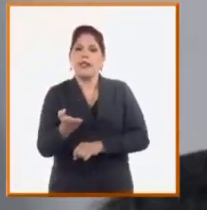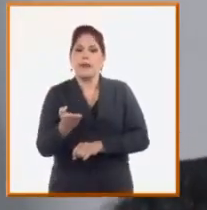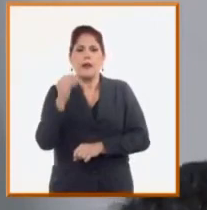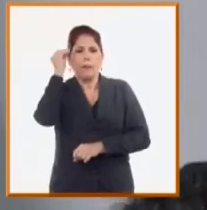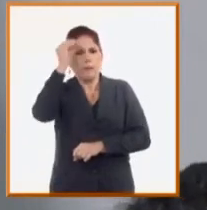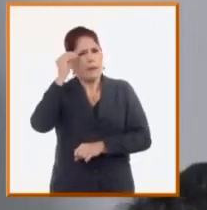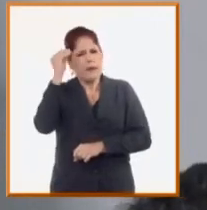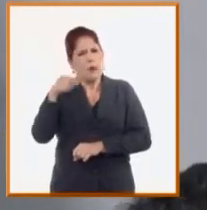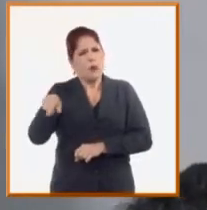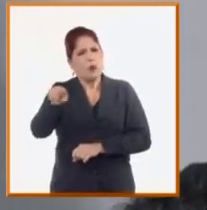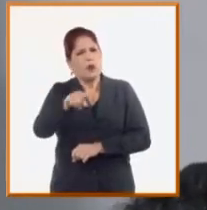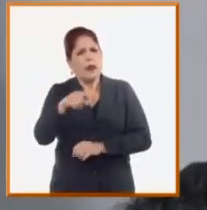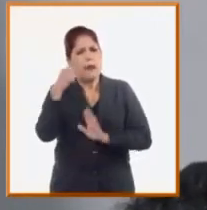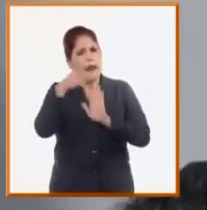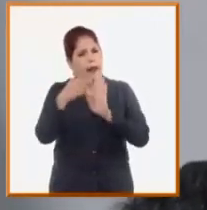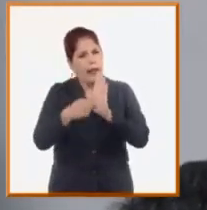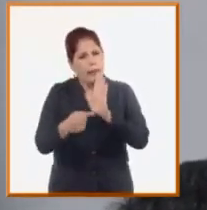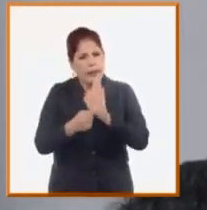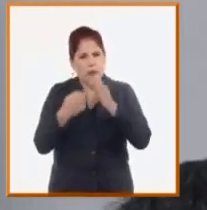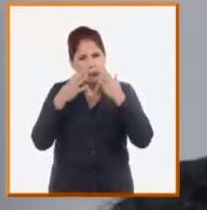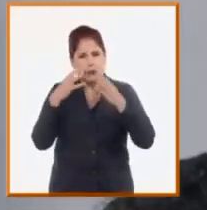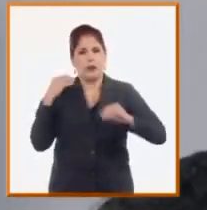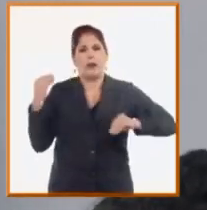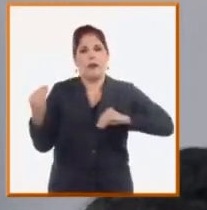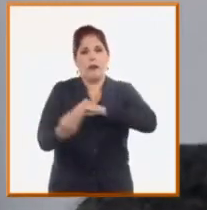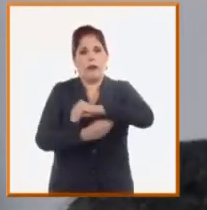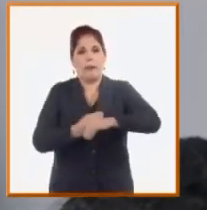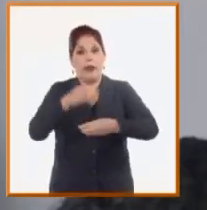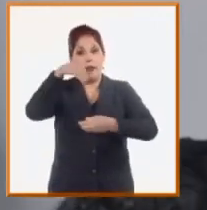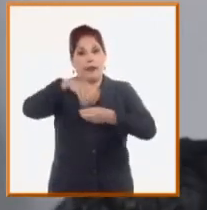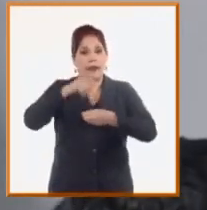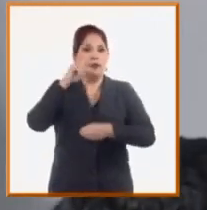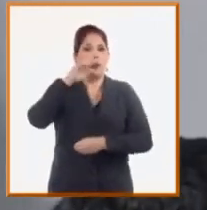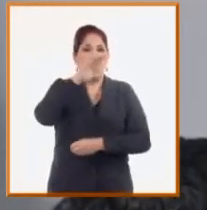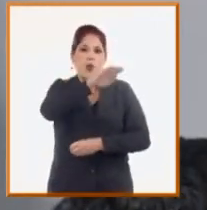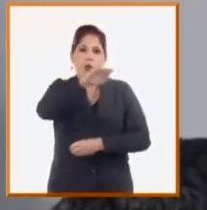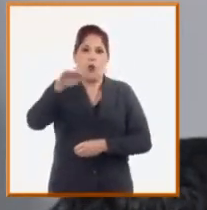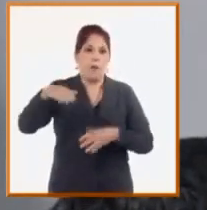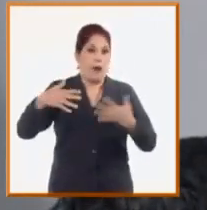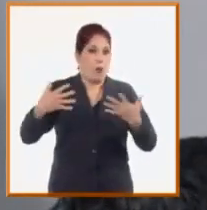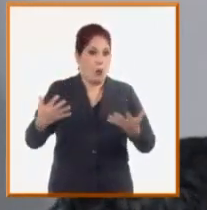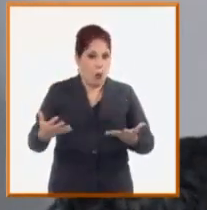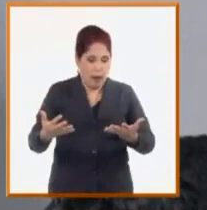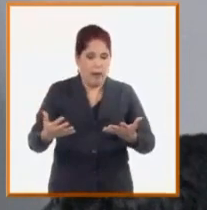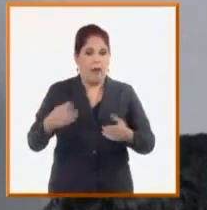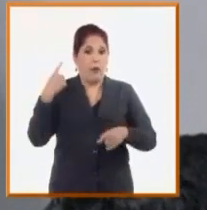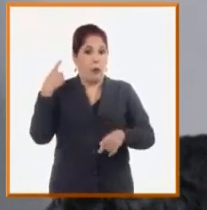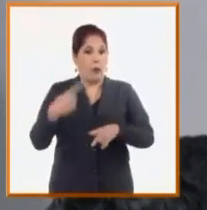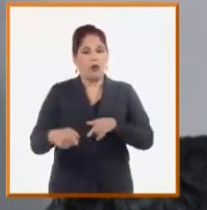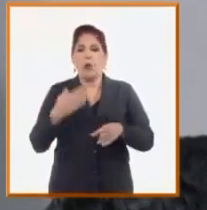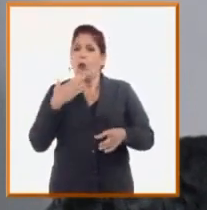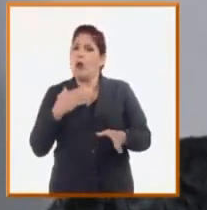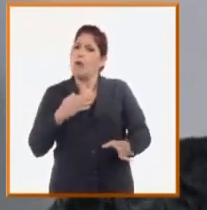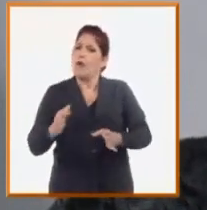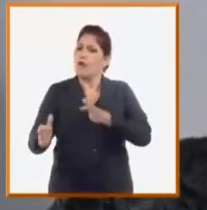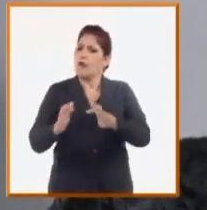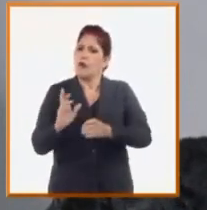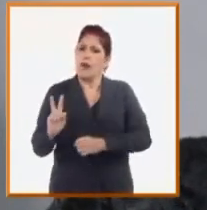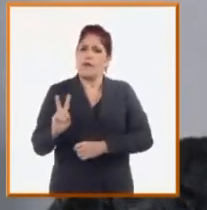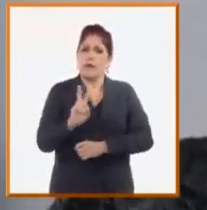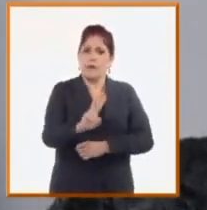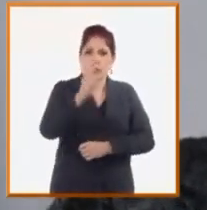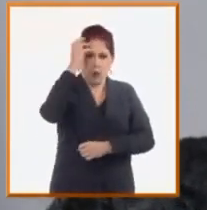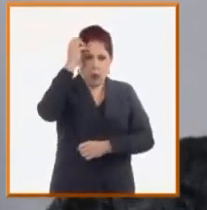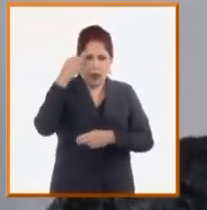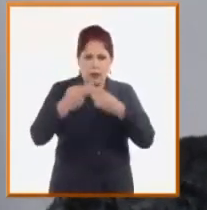de cuáles debían ser los elementos que debíamos transformar en las normas. Sobre esa base, incluso sobre la base de funcionamiento de las visitas gubernamentales